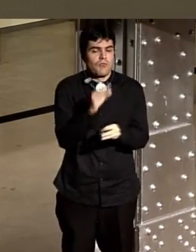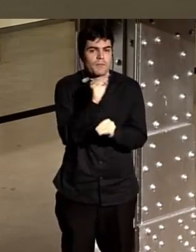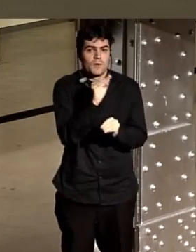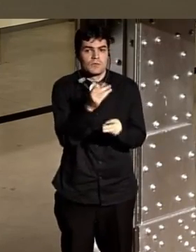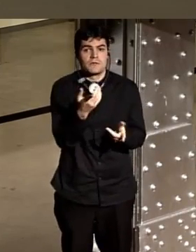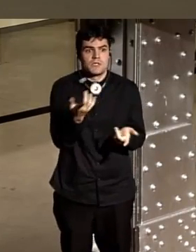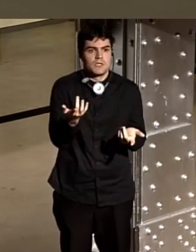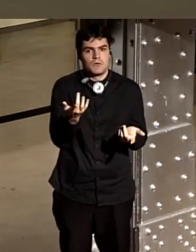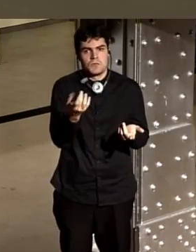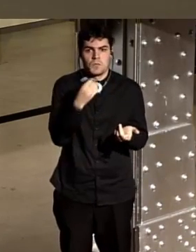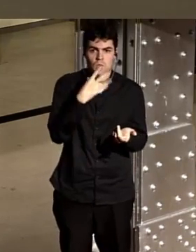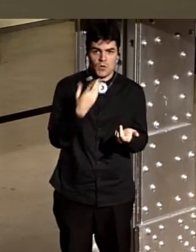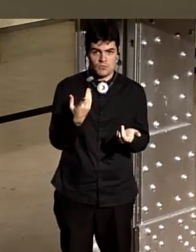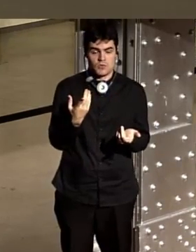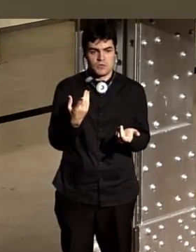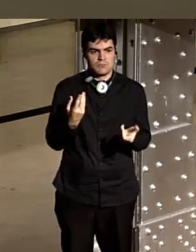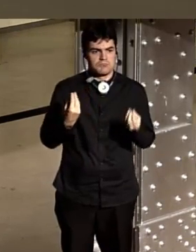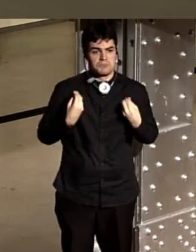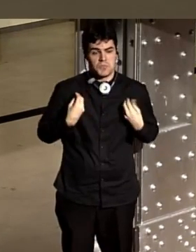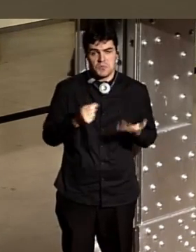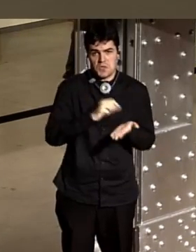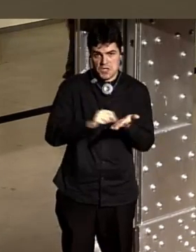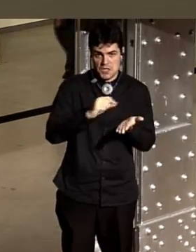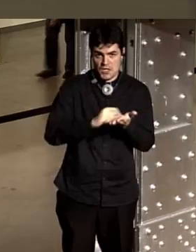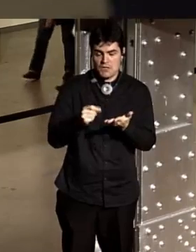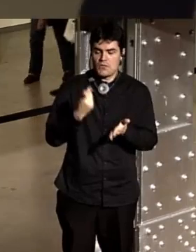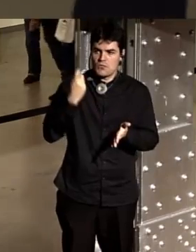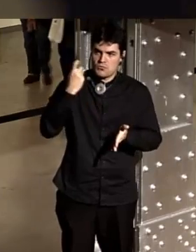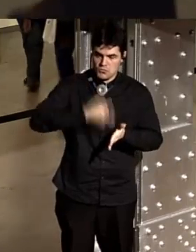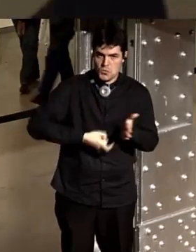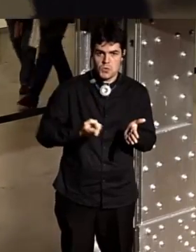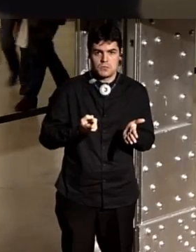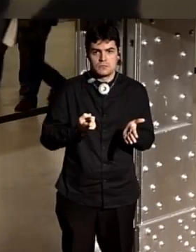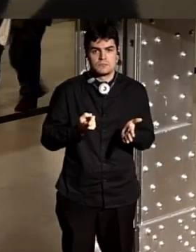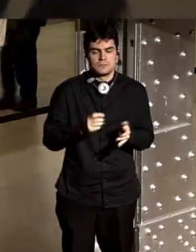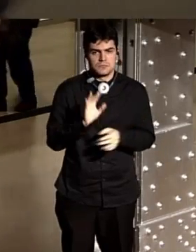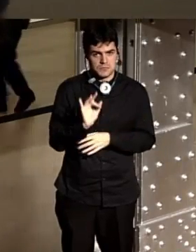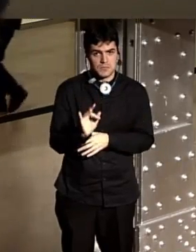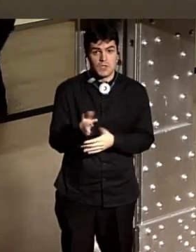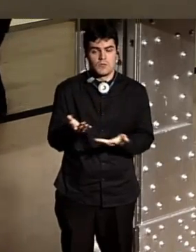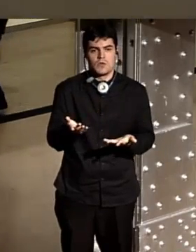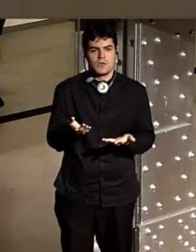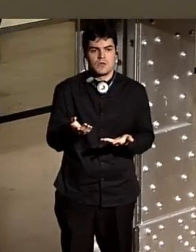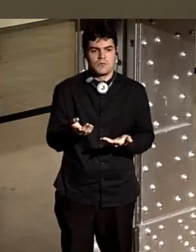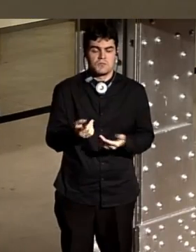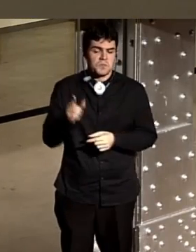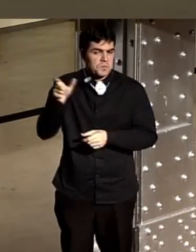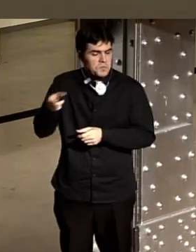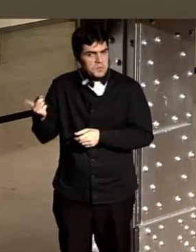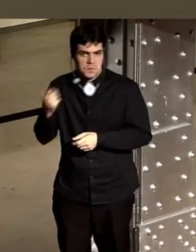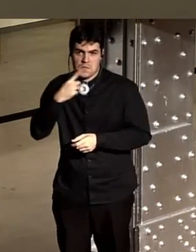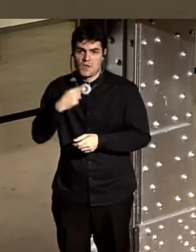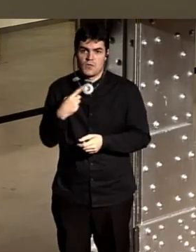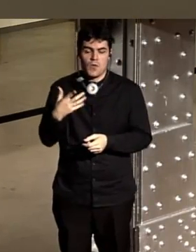decía, bueno, voy a escribir eso y va a ser duro. Y alguien me dijo, por favor, que